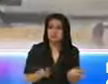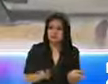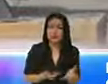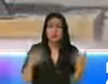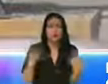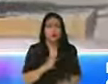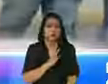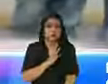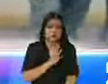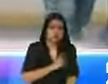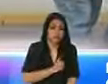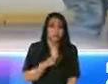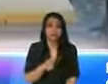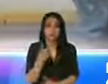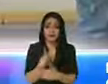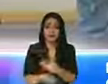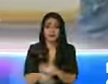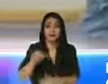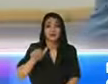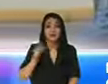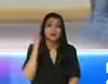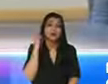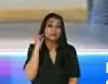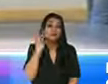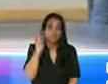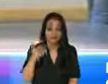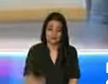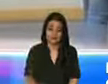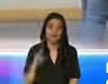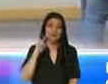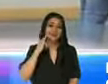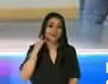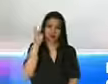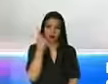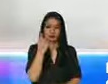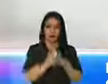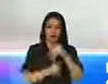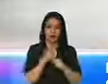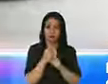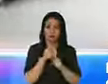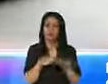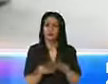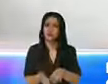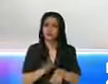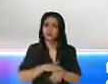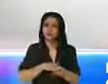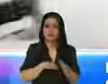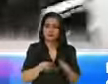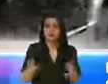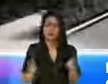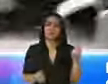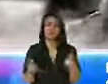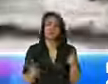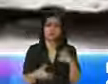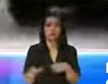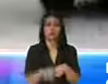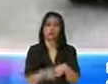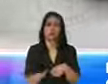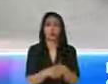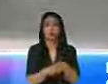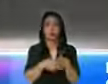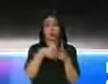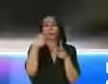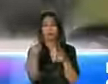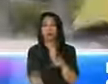consolaba en su dolor. Su hija Brittany Zuleika Villavicencio Pinto, de 11 años, murió arrollada por una camioneta que era conducida por un sujeto